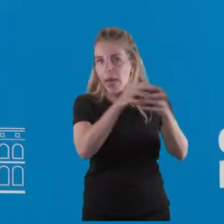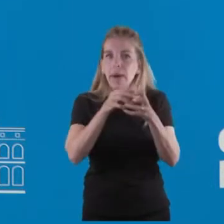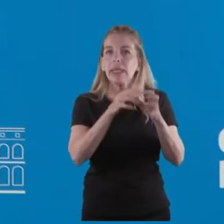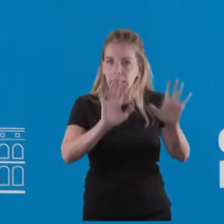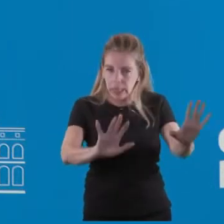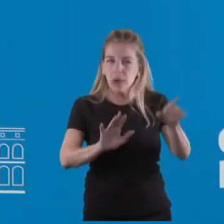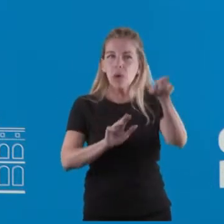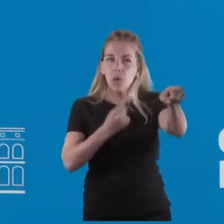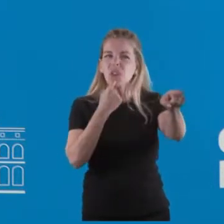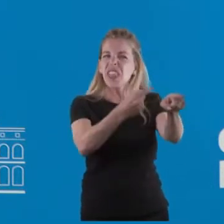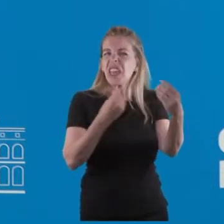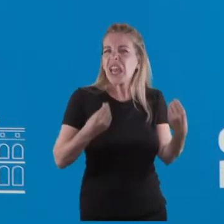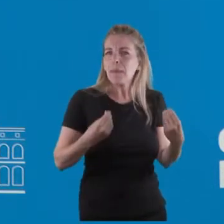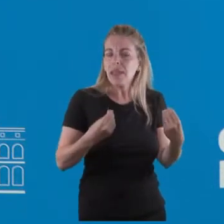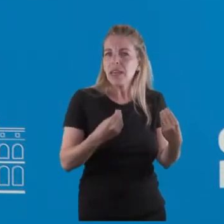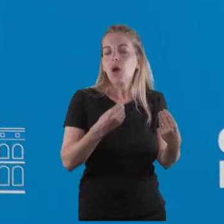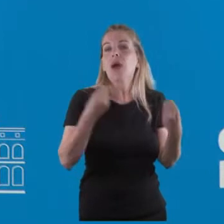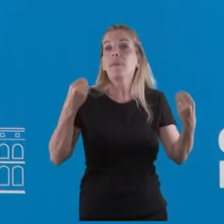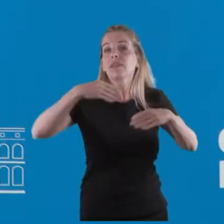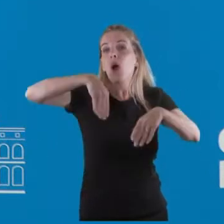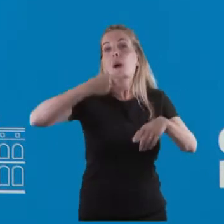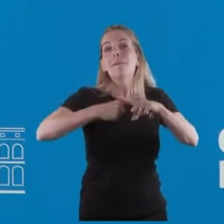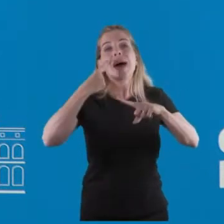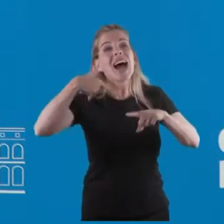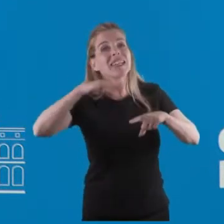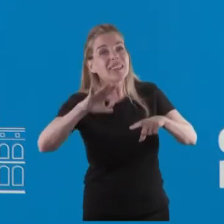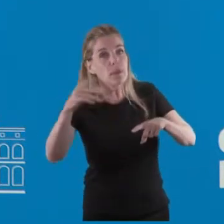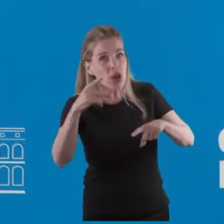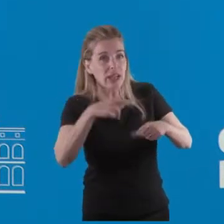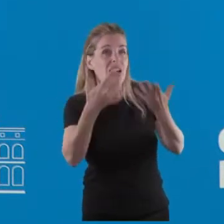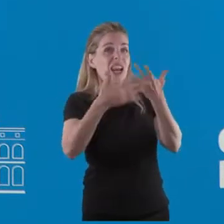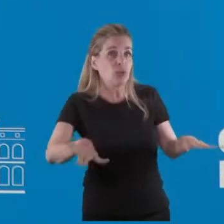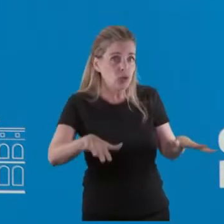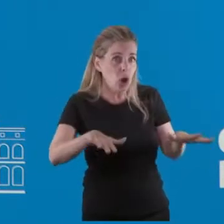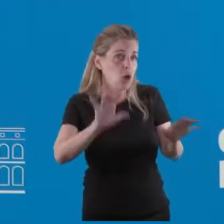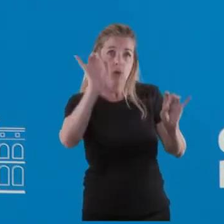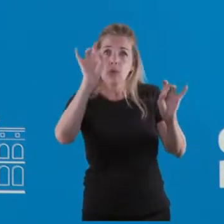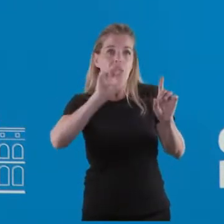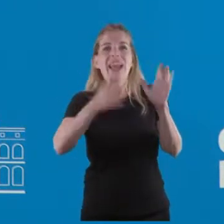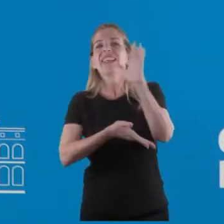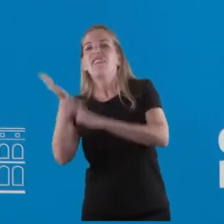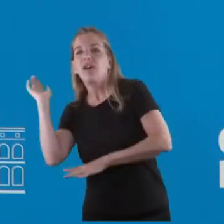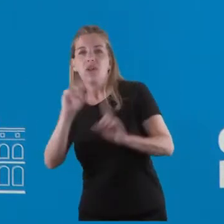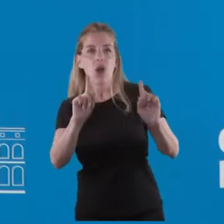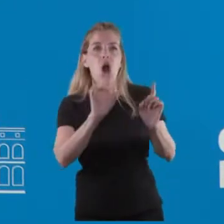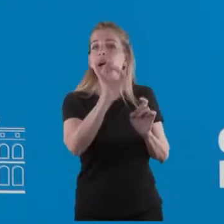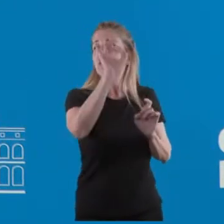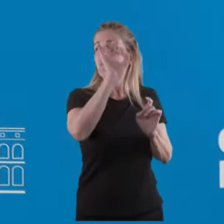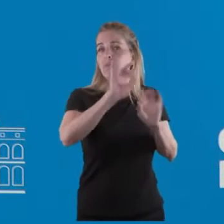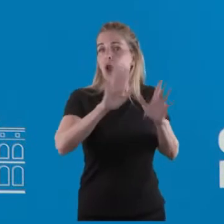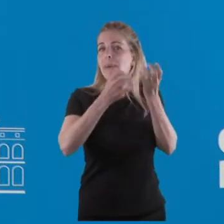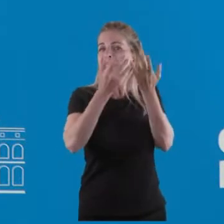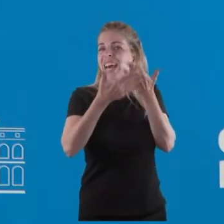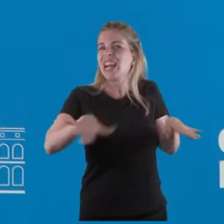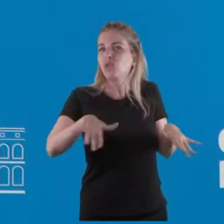que usted dijo la ida de máximo quisieron máximo quisieron o se fue a ningún lado sencillamente renunció a la presidencia del bloque de diputados